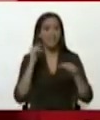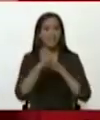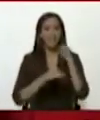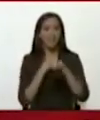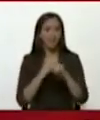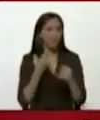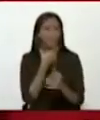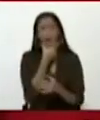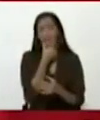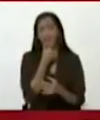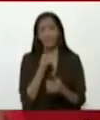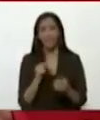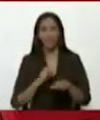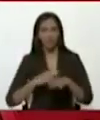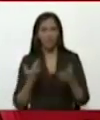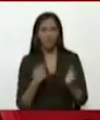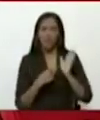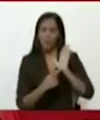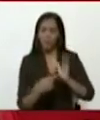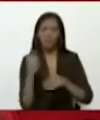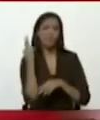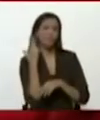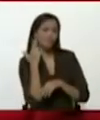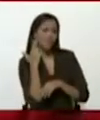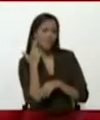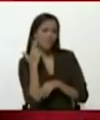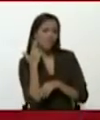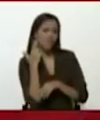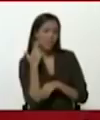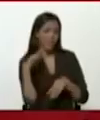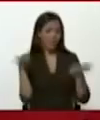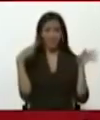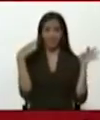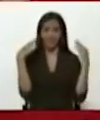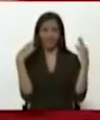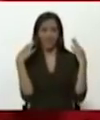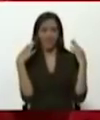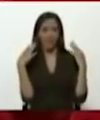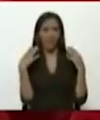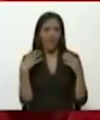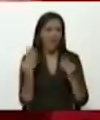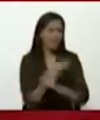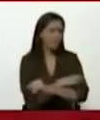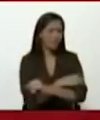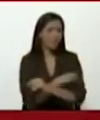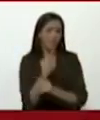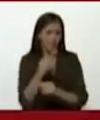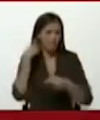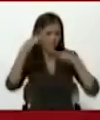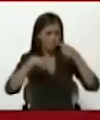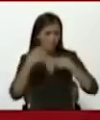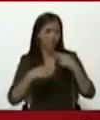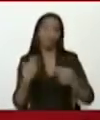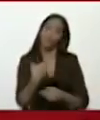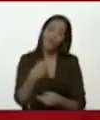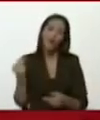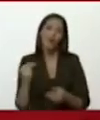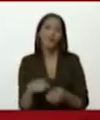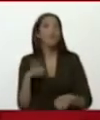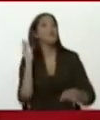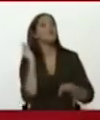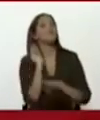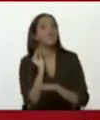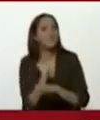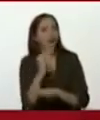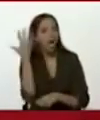facilidad? O sea, tú le vas a mostrar un fusil al enemigo para decir que es revolucionario. No, cuidado con